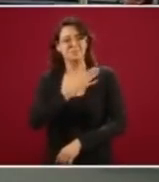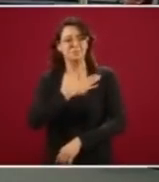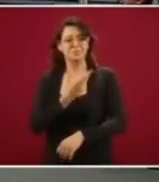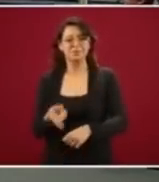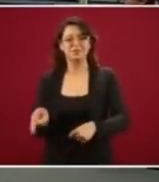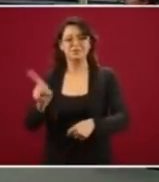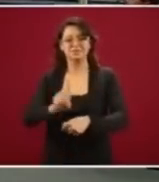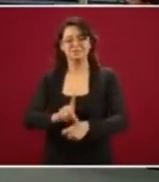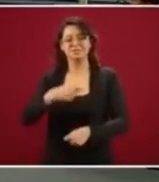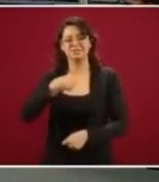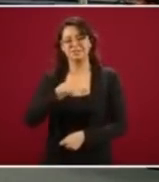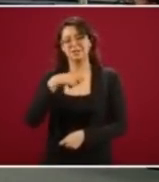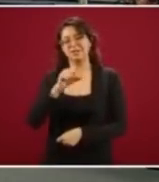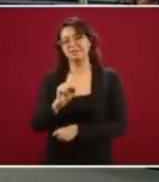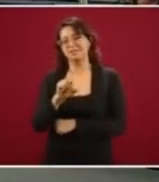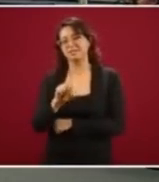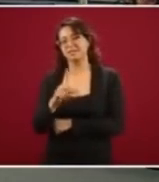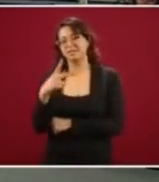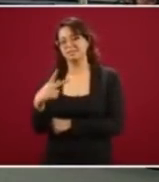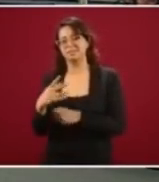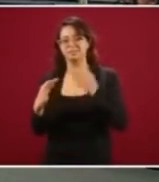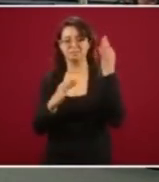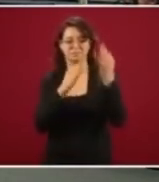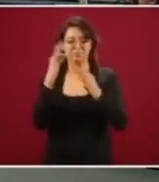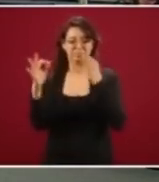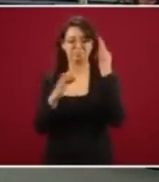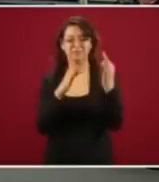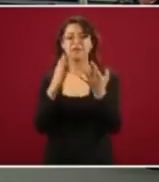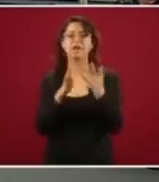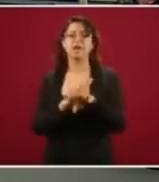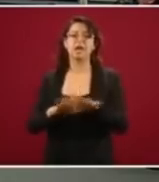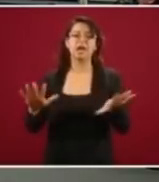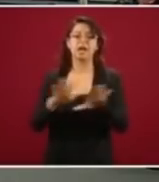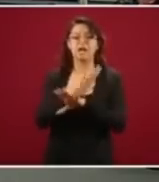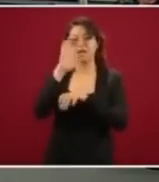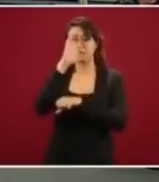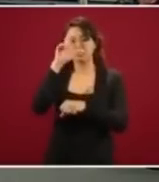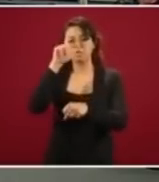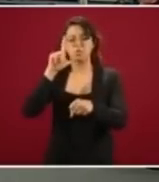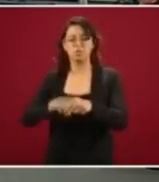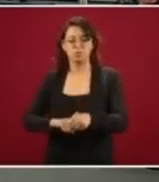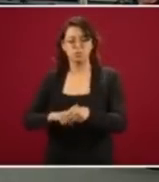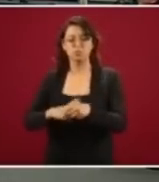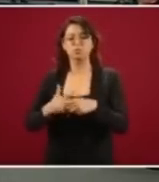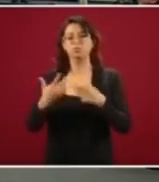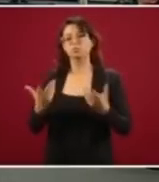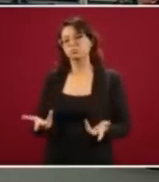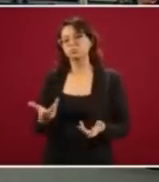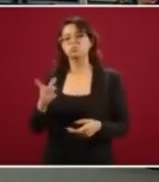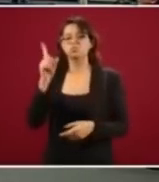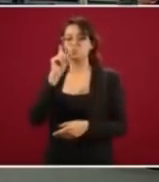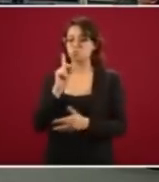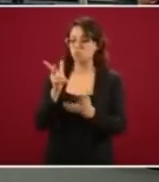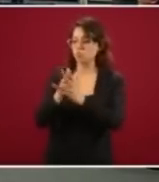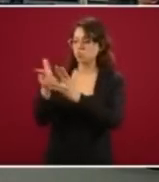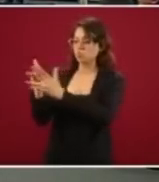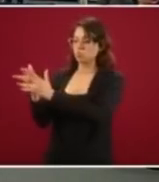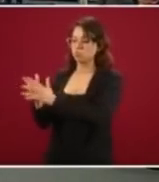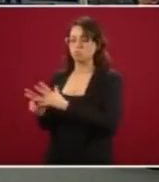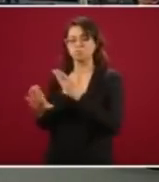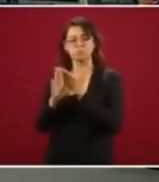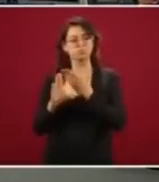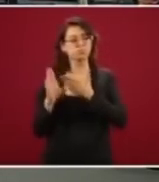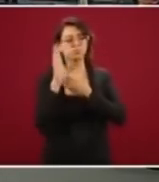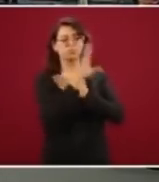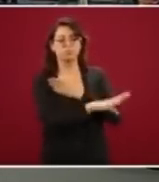SDP Noticias. Precisamente sobre estos cambios culturales que se pueden impulsar para que el feminicidio quede en el pasado, para